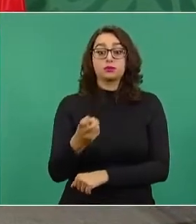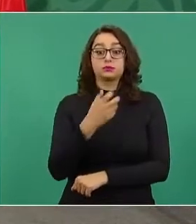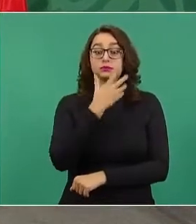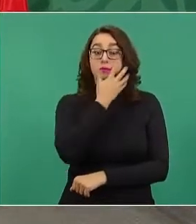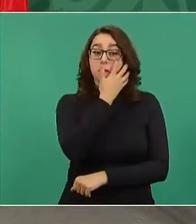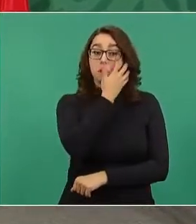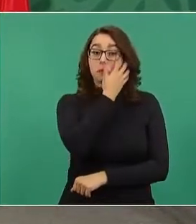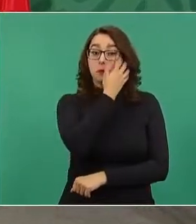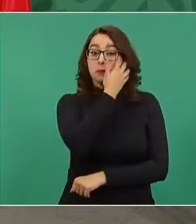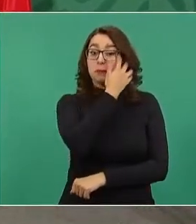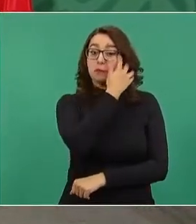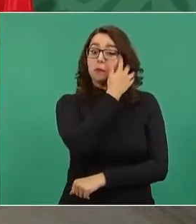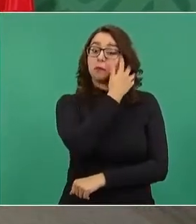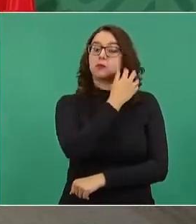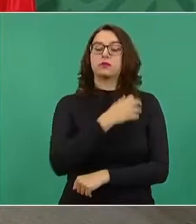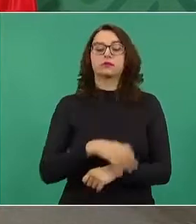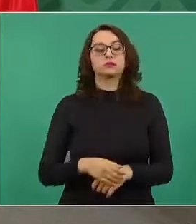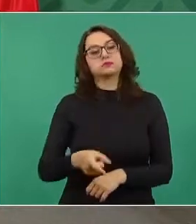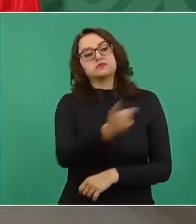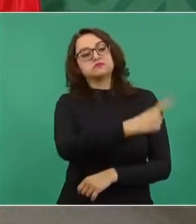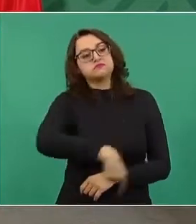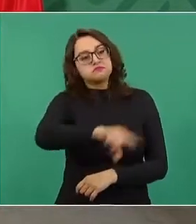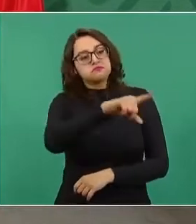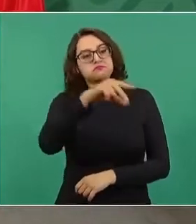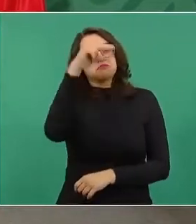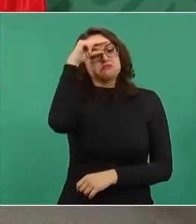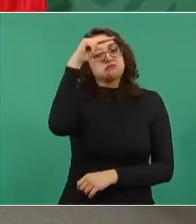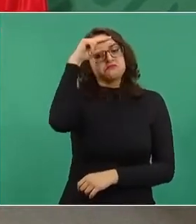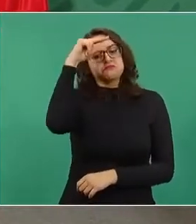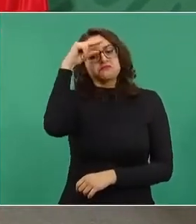hay que escucharlos